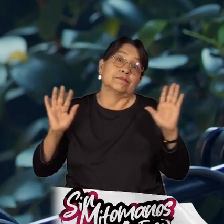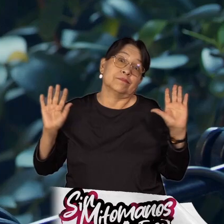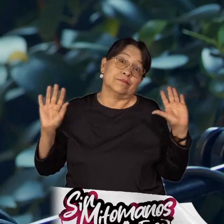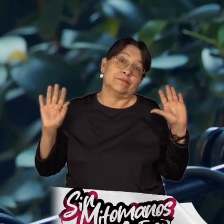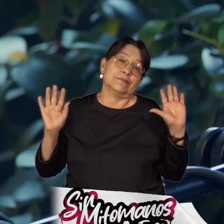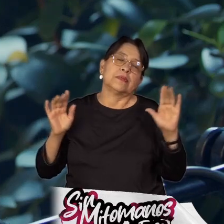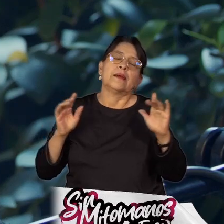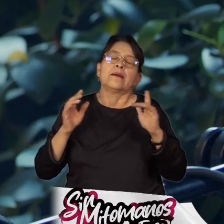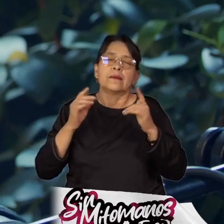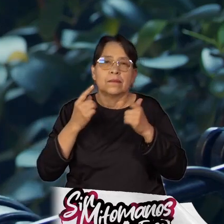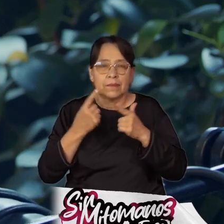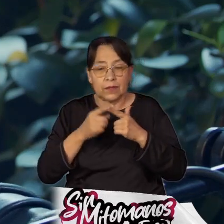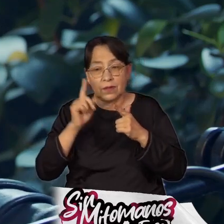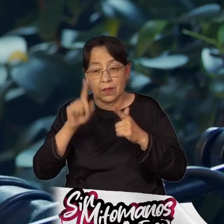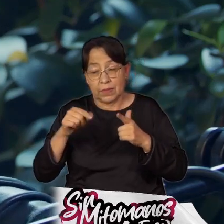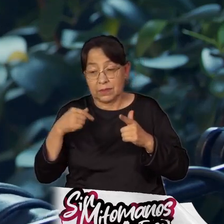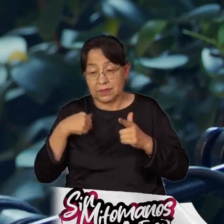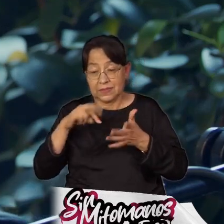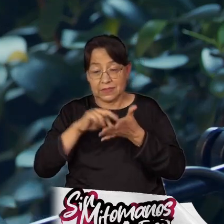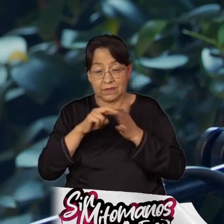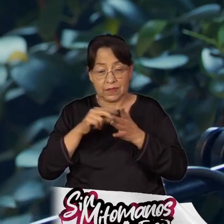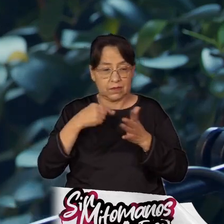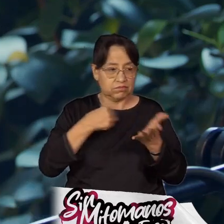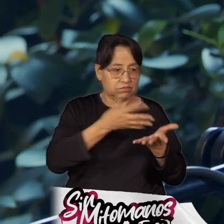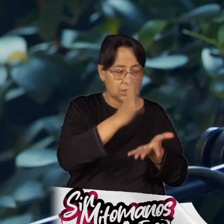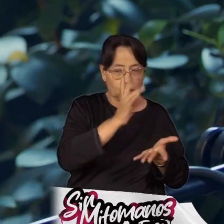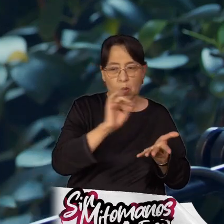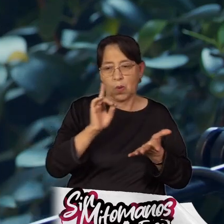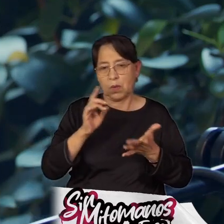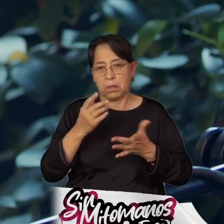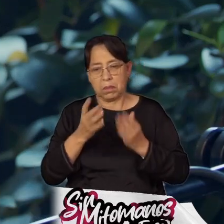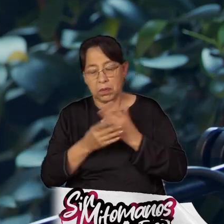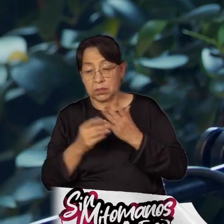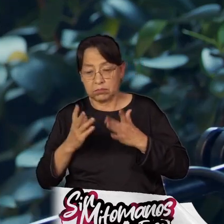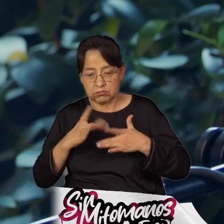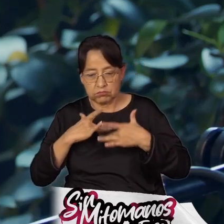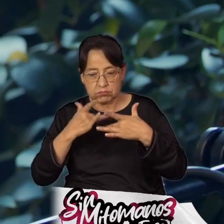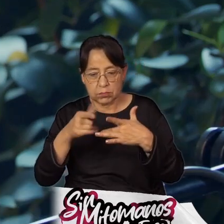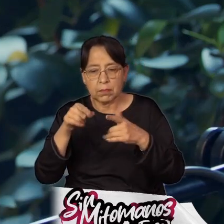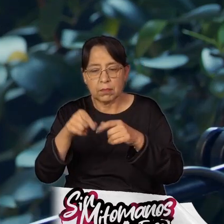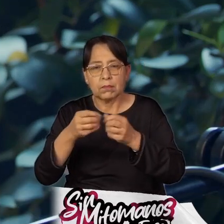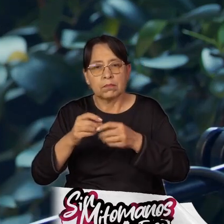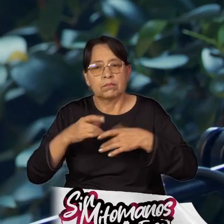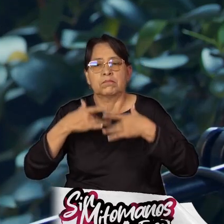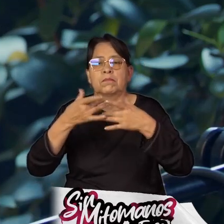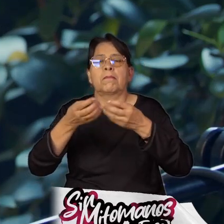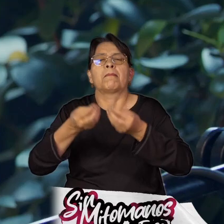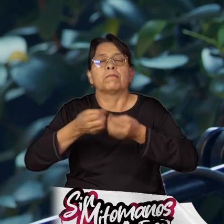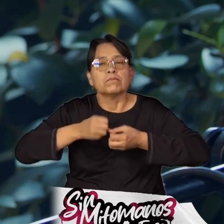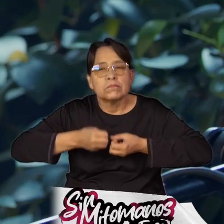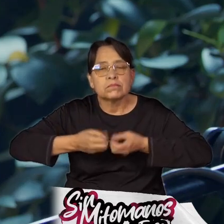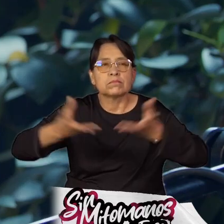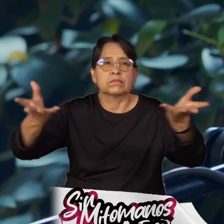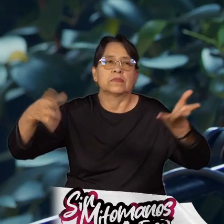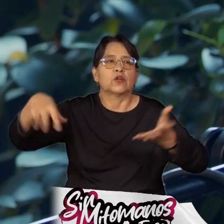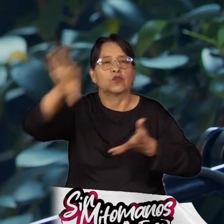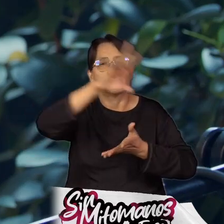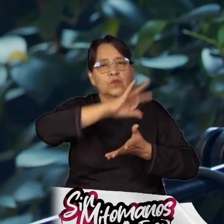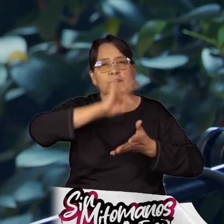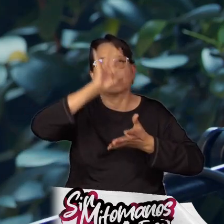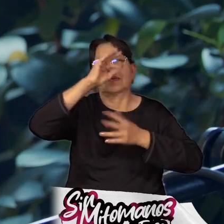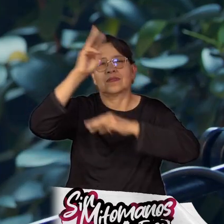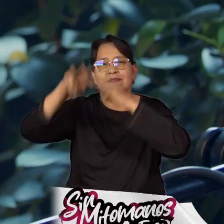los cielos también se pueda extender para otros. Y no solo el Señor Jesús predicaba con la palabra,